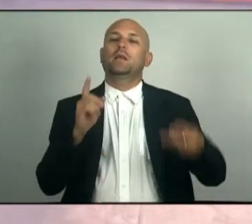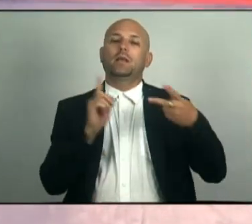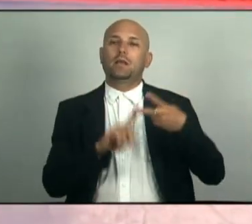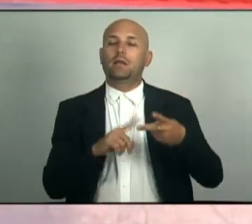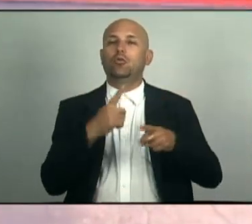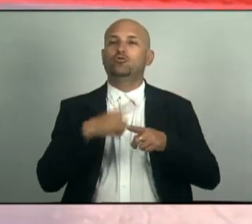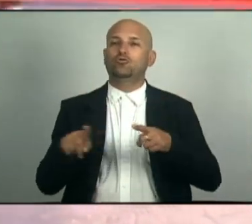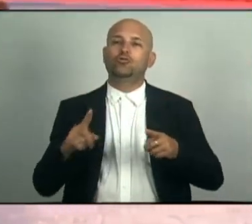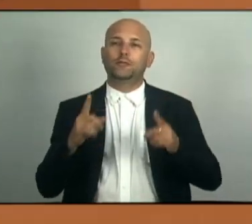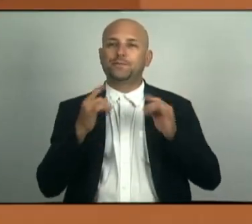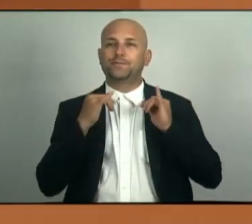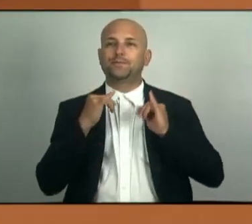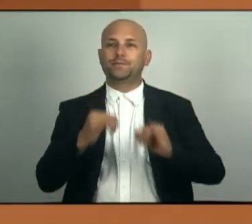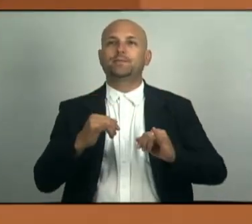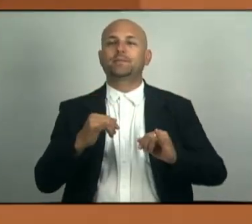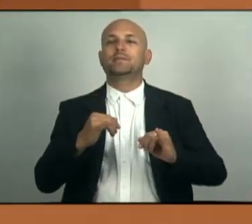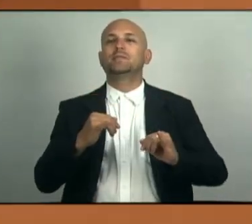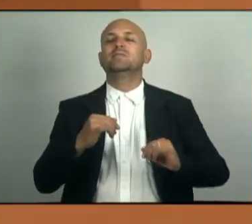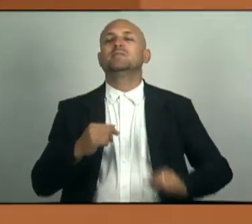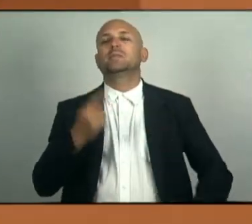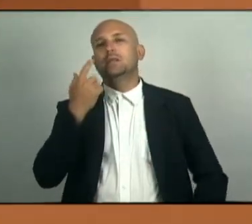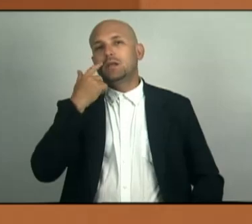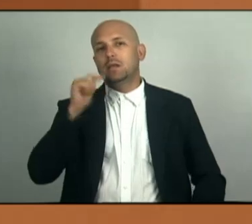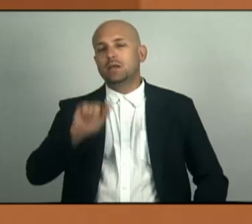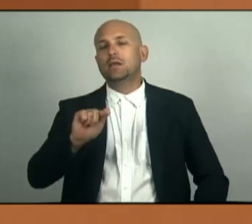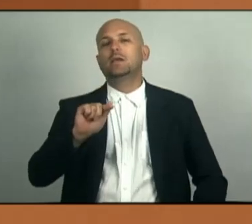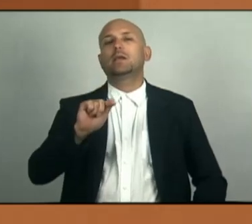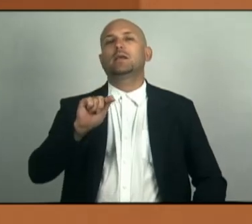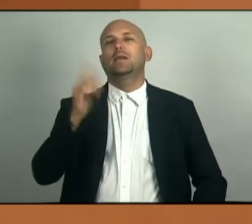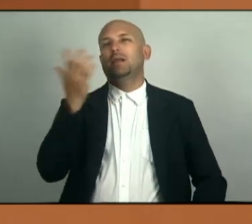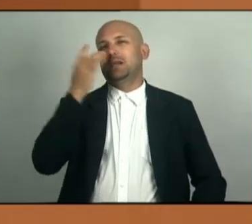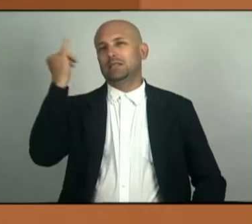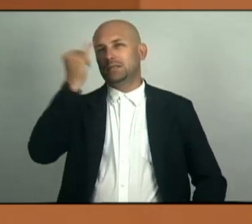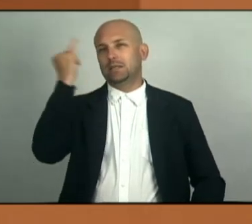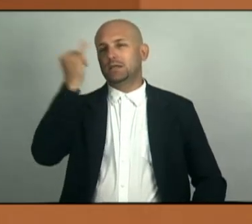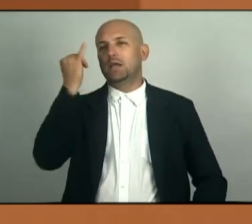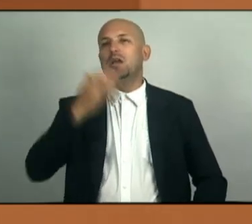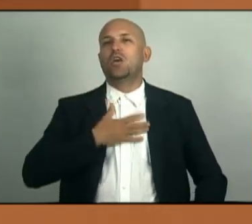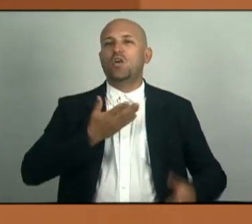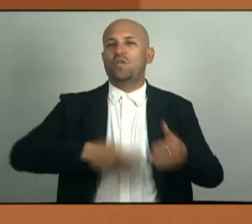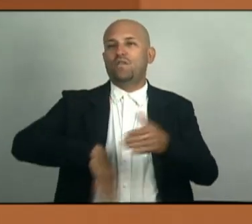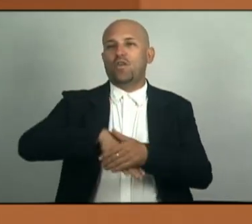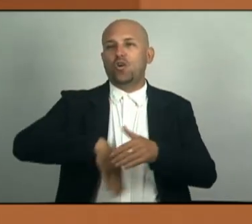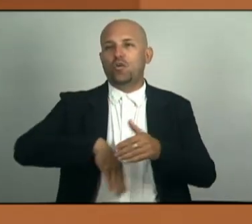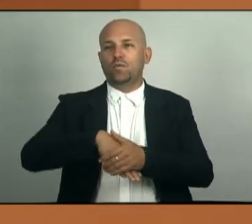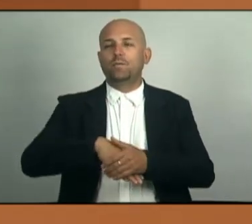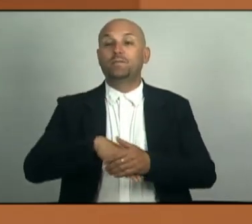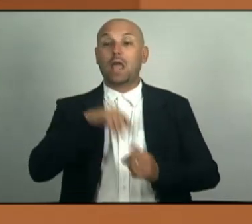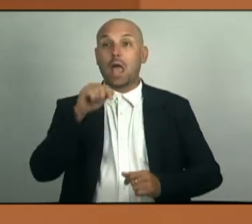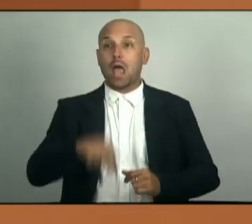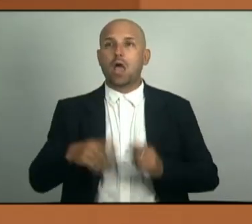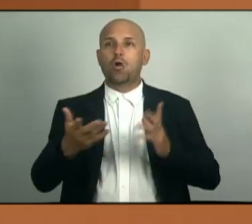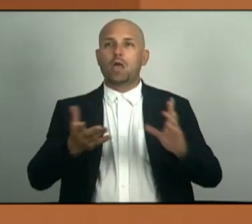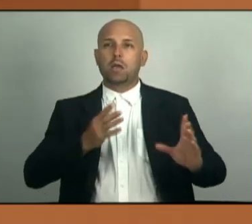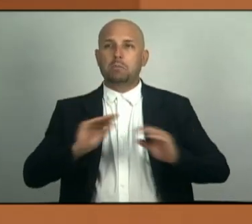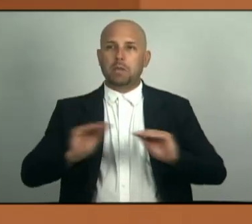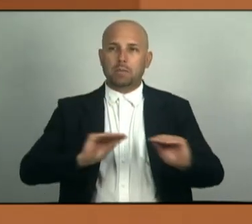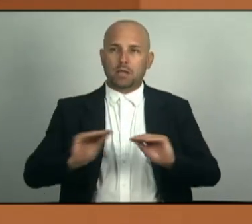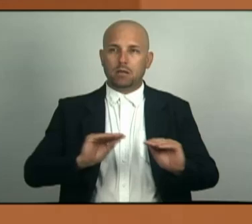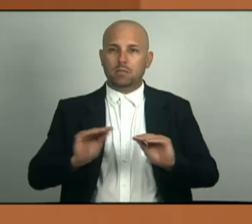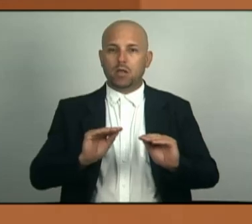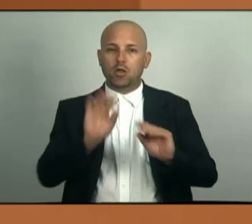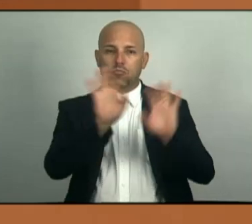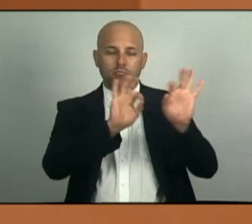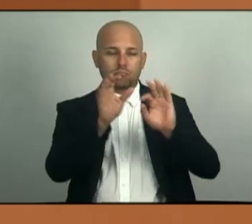ofrezco una mirada al deporte internacional y esta vez lo haré sobre el fútbol porque continúa la preparación de las principales